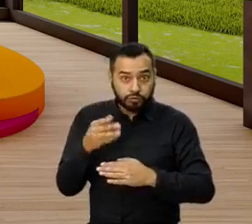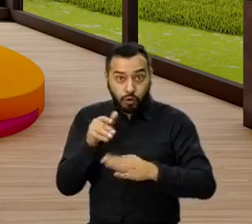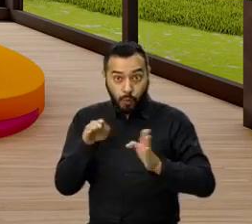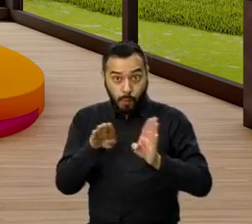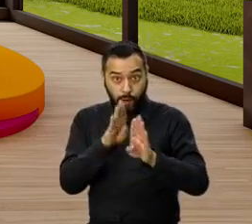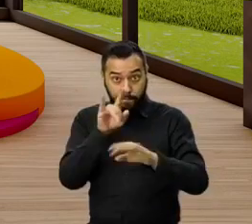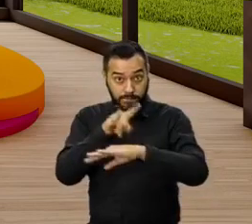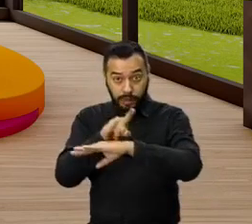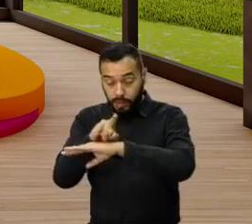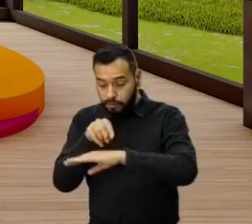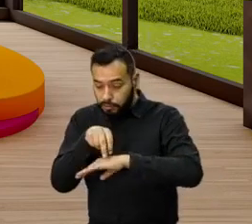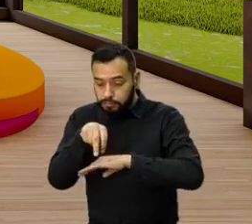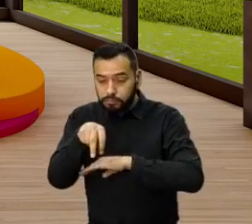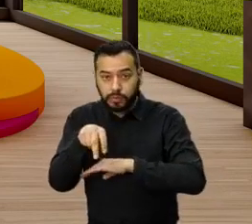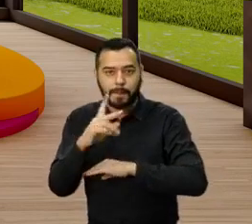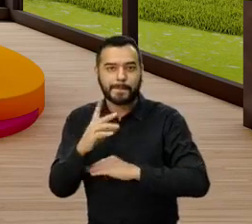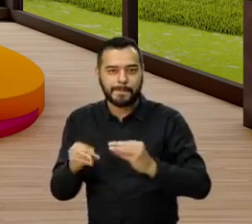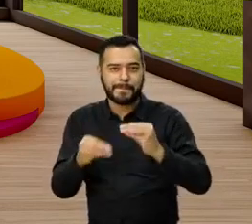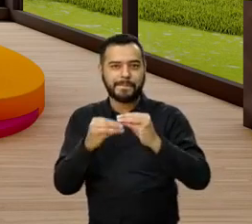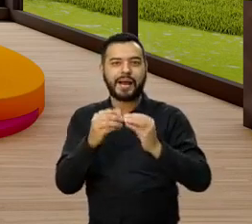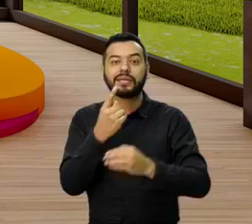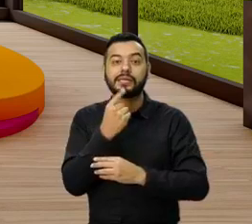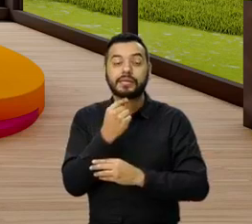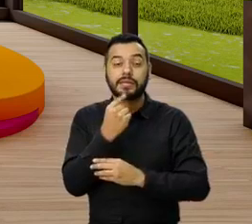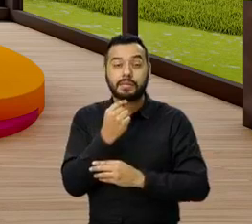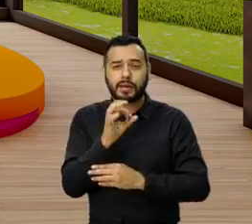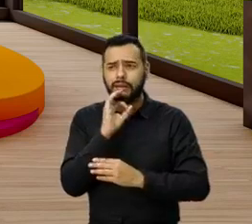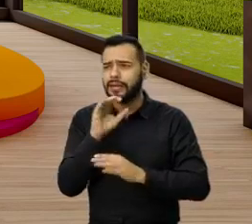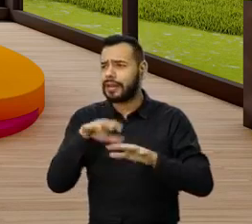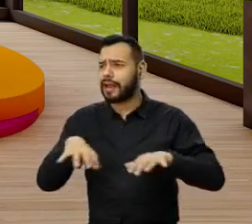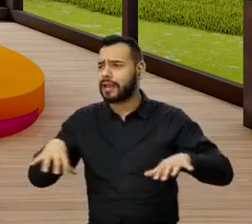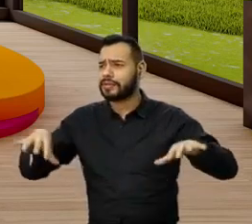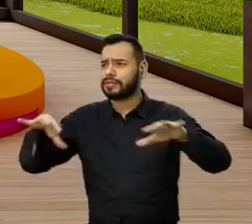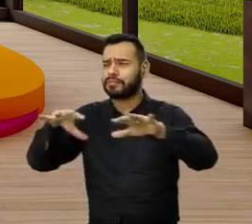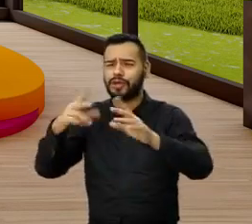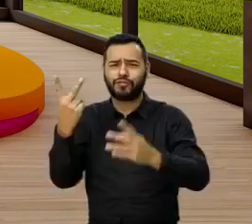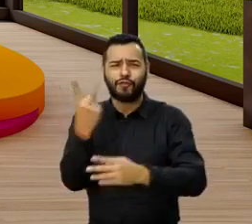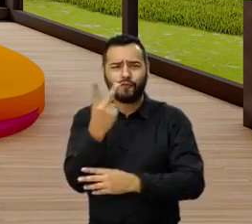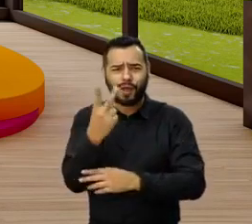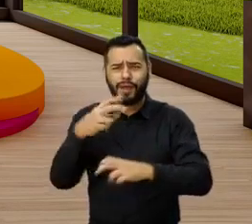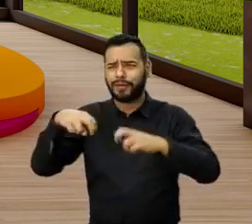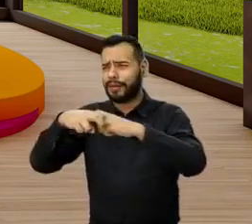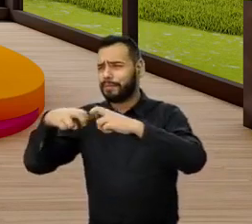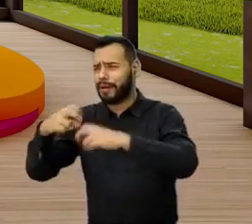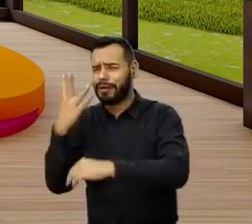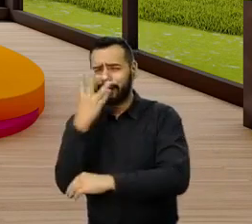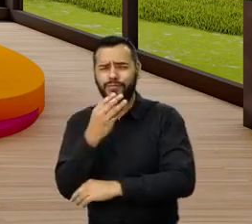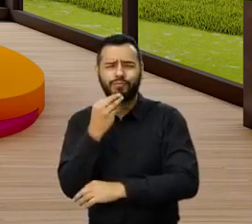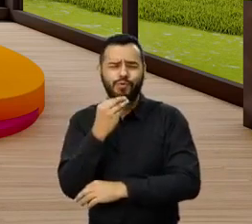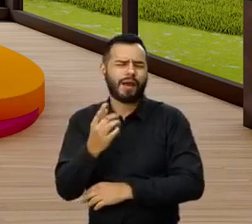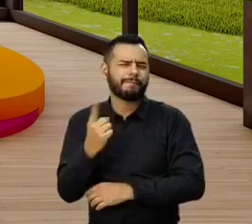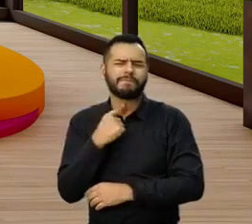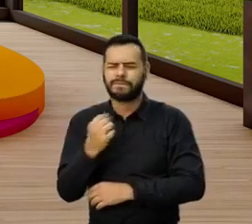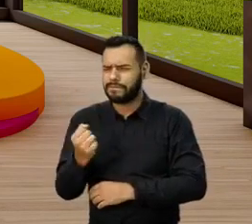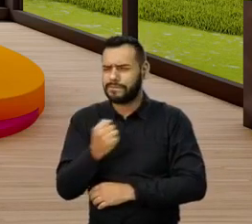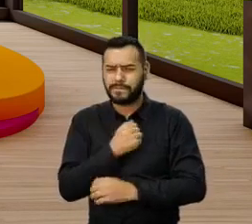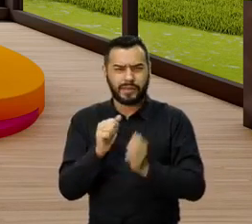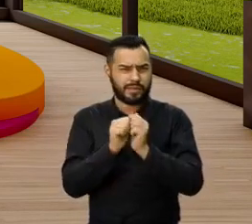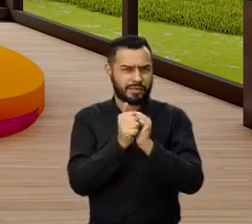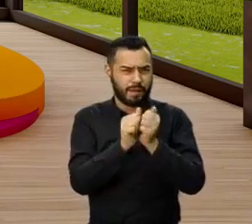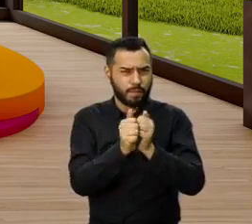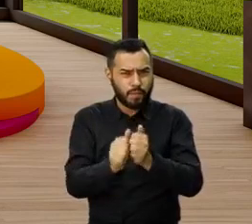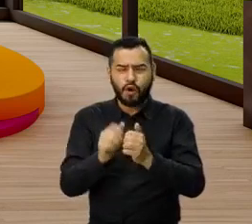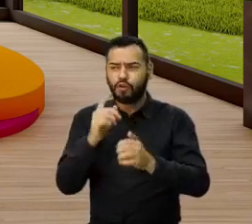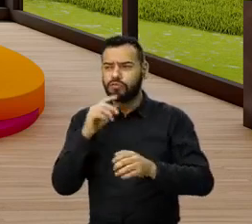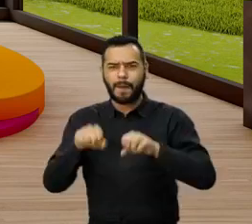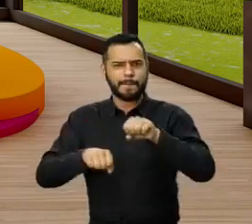adicional sepa que eres uno de los municipios que mejor espacios tiene zonas verdes espacios maravillosos para los que son amantes del deporte de los que